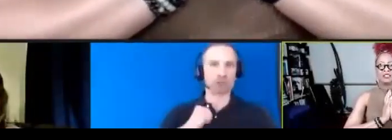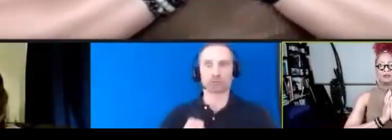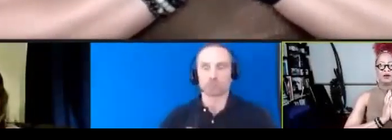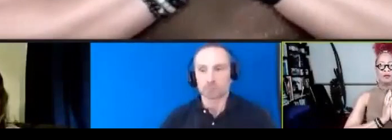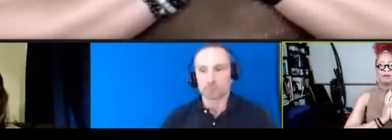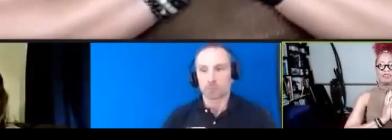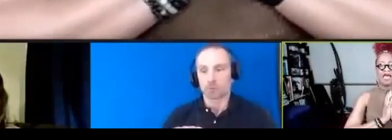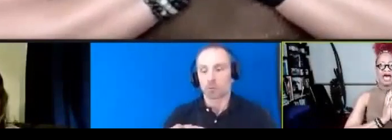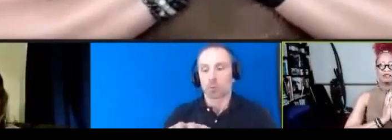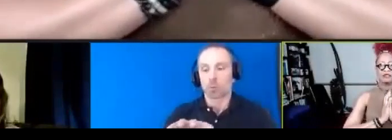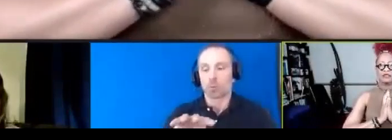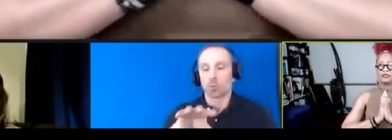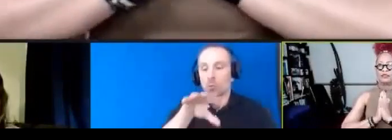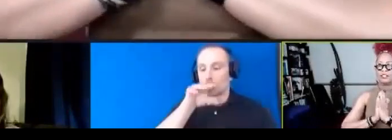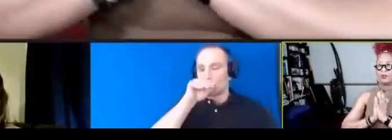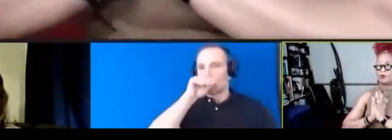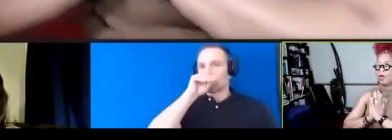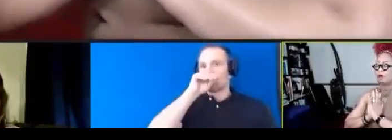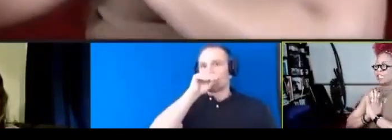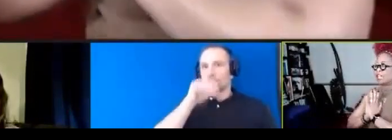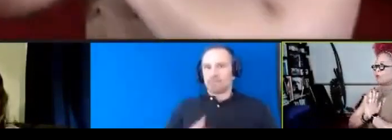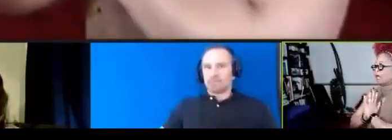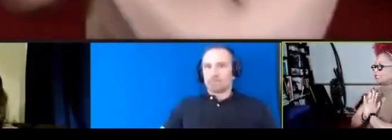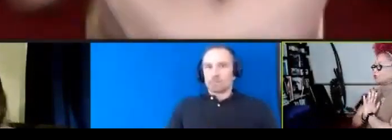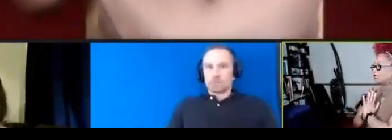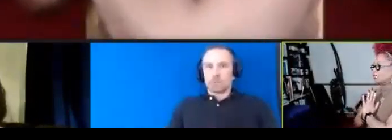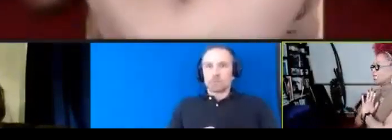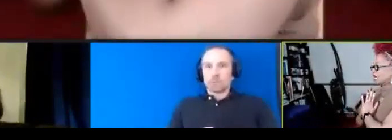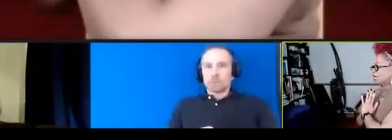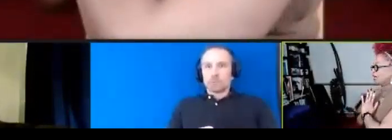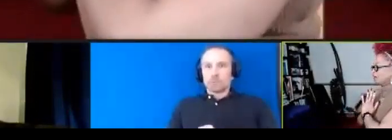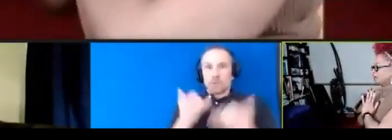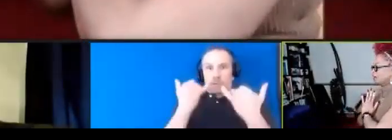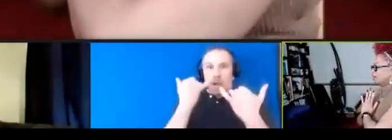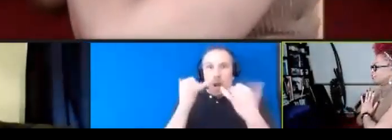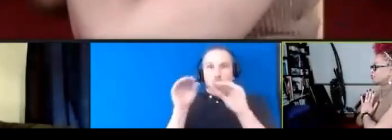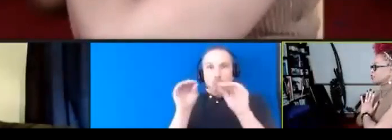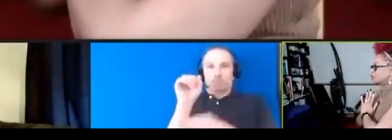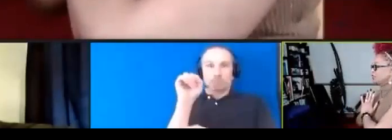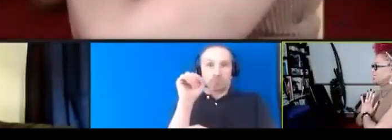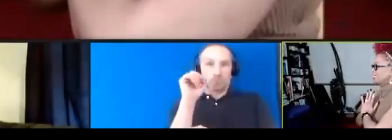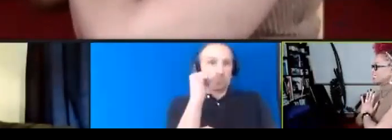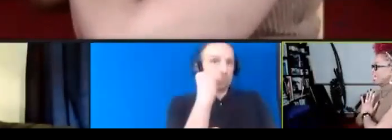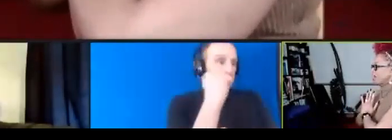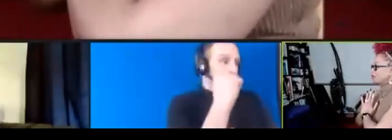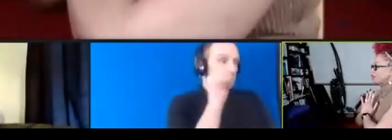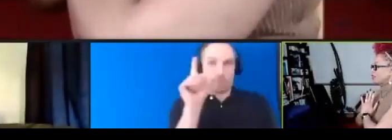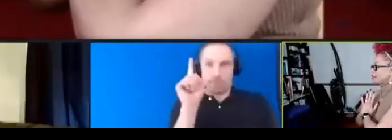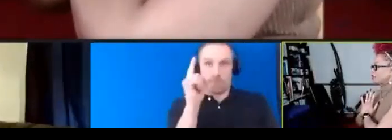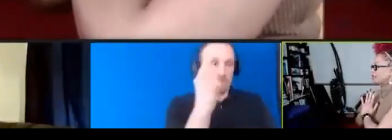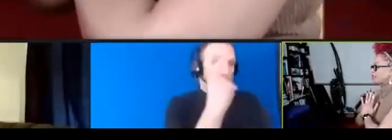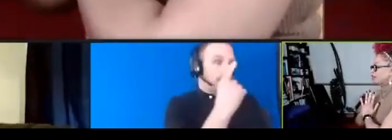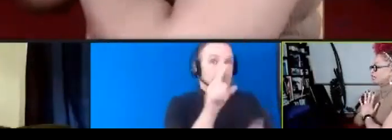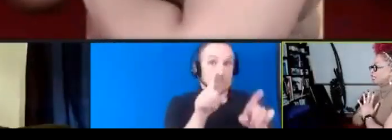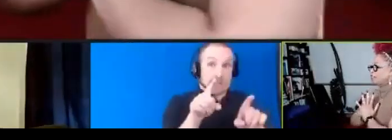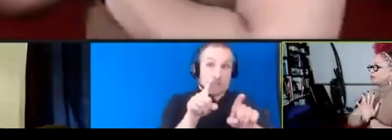cuando se suelta en su respiro van a moverse a un lado igual van a respirar y